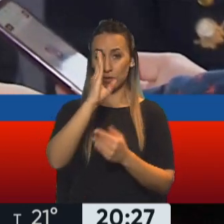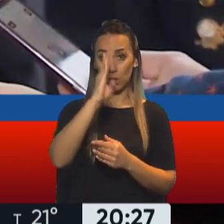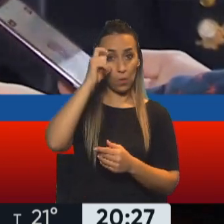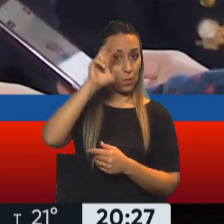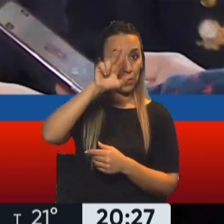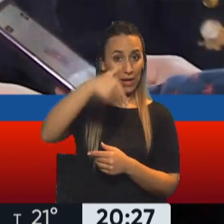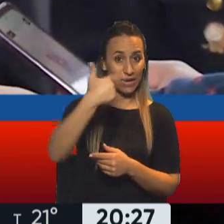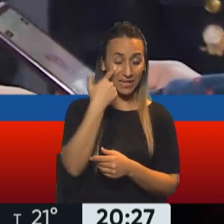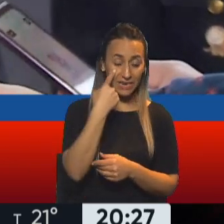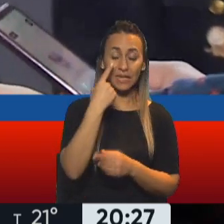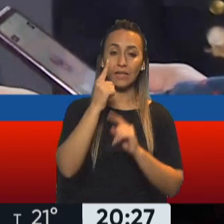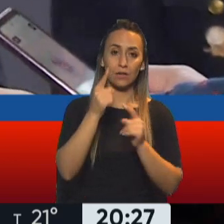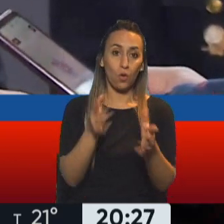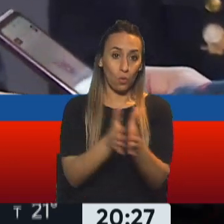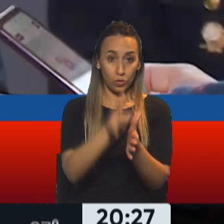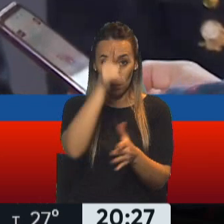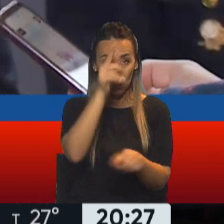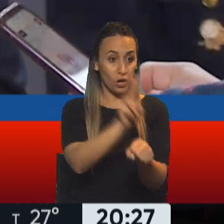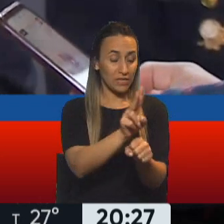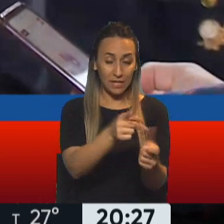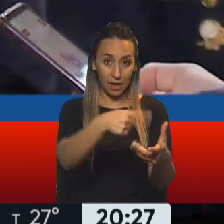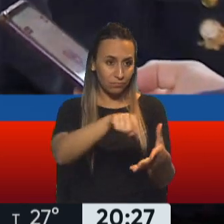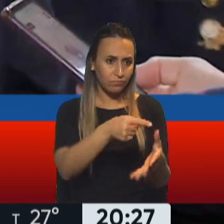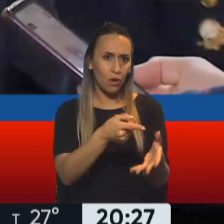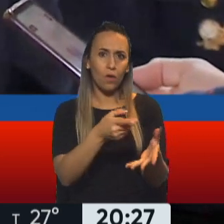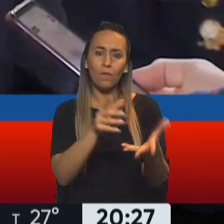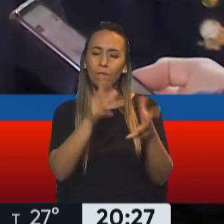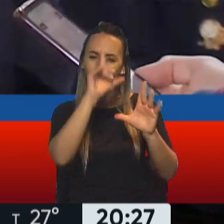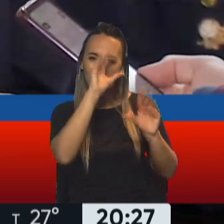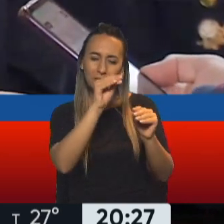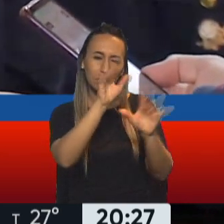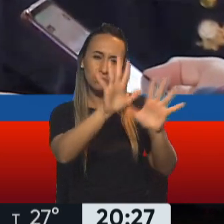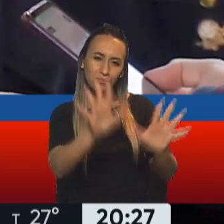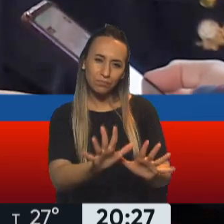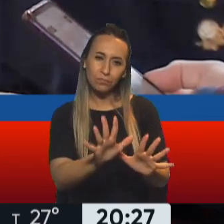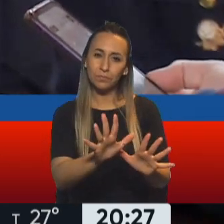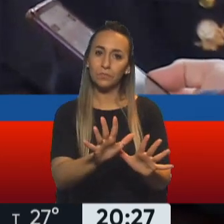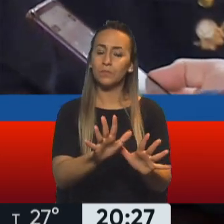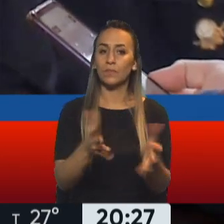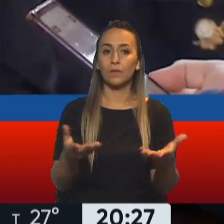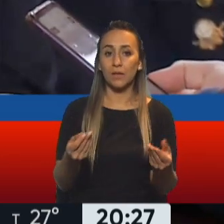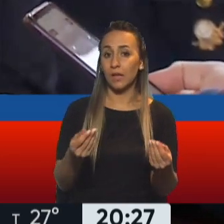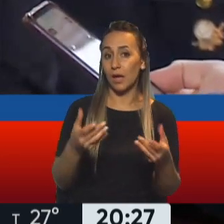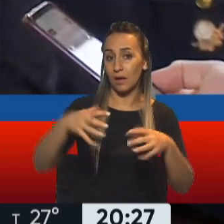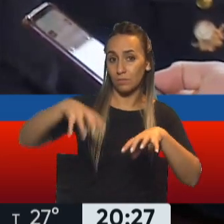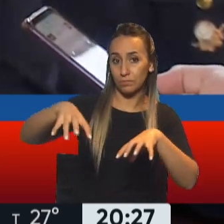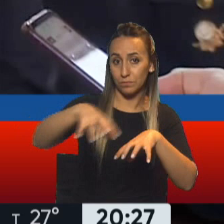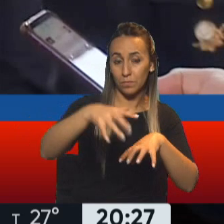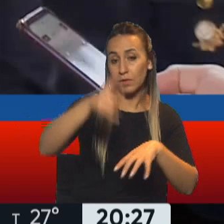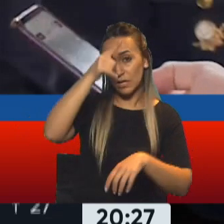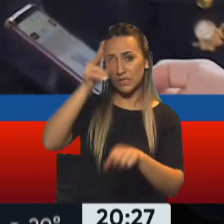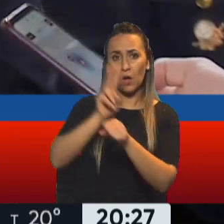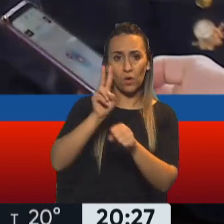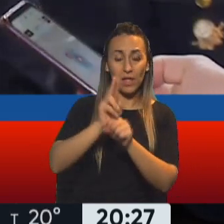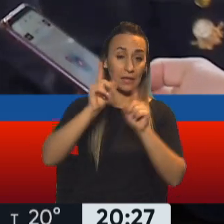nuestra policía de la provincia, que es la profesionalización. Se trata de que las actividades que hacen nuestra fuerza de seguridad y